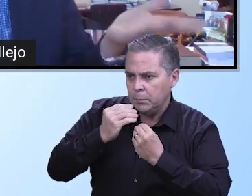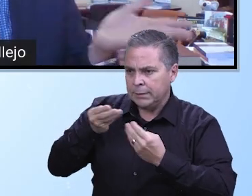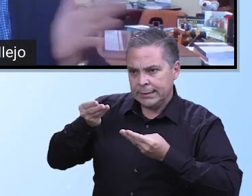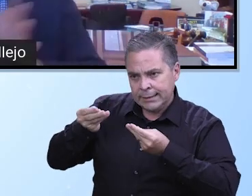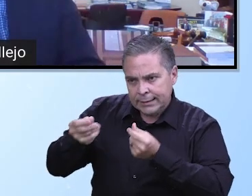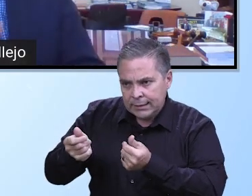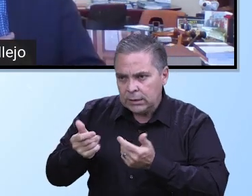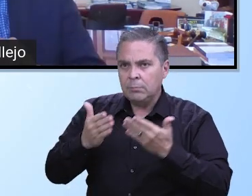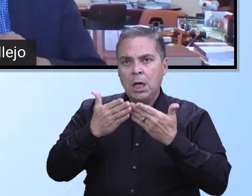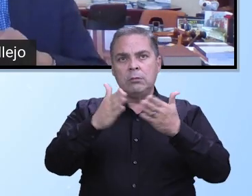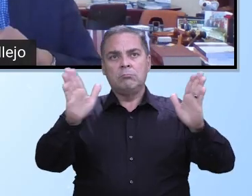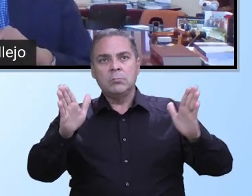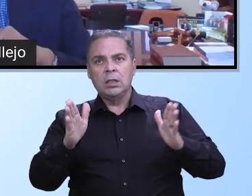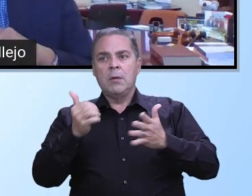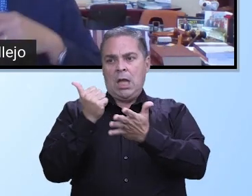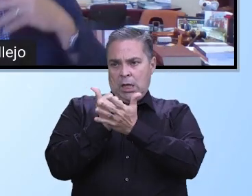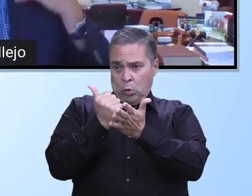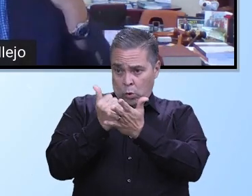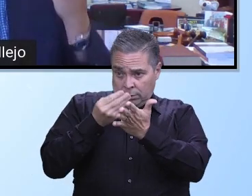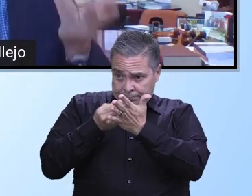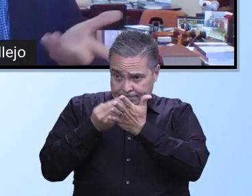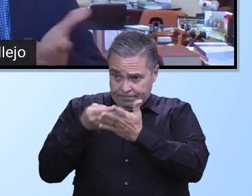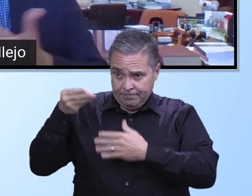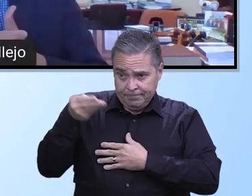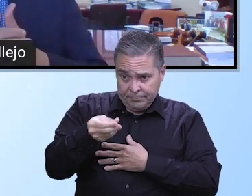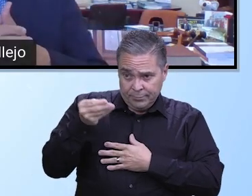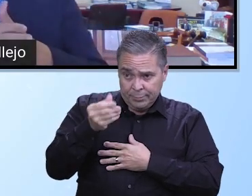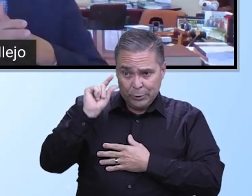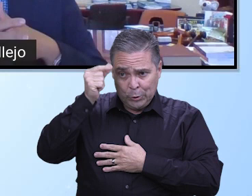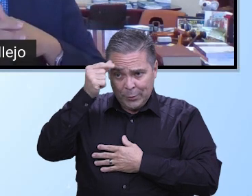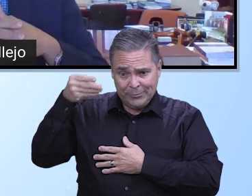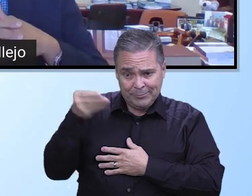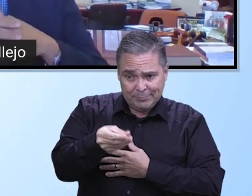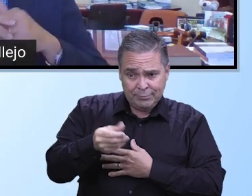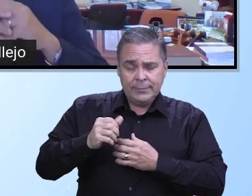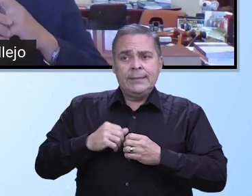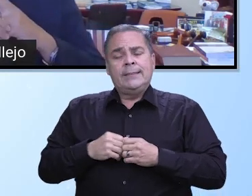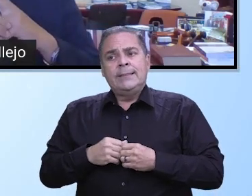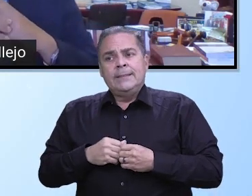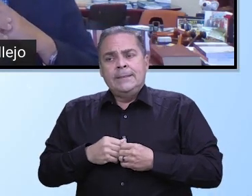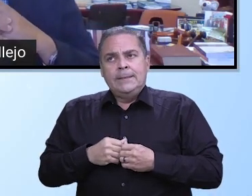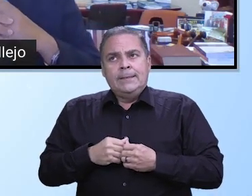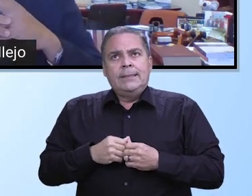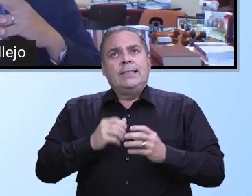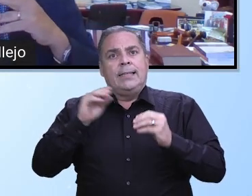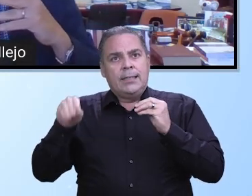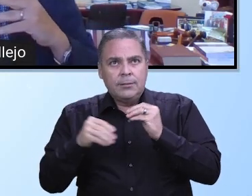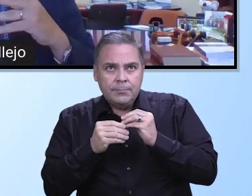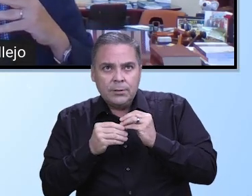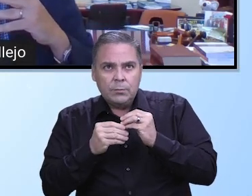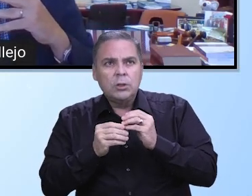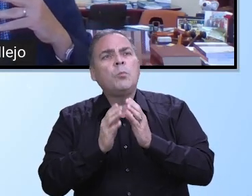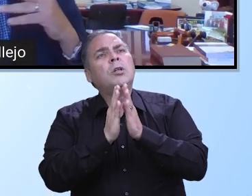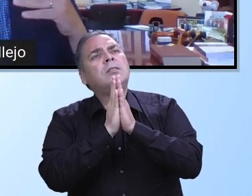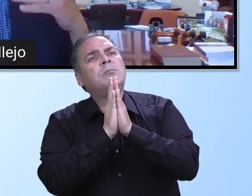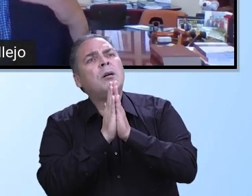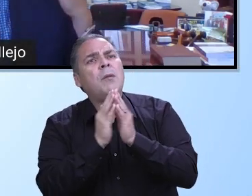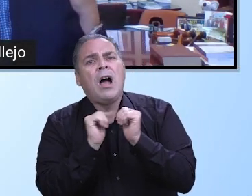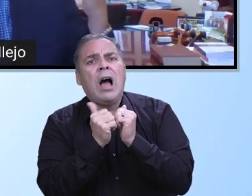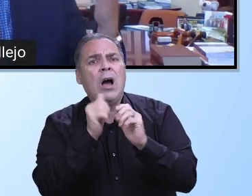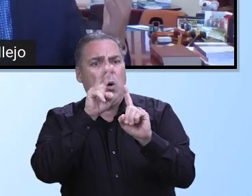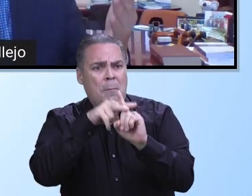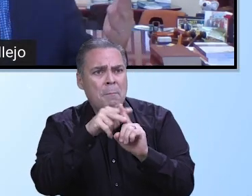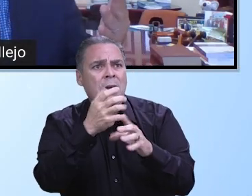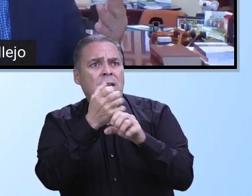generales de asistencia social, y también da la forma de cómo reclamar esos derechos, ¿verdad? Y a pesar de